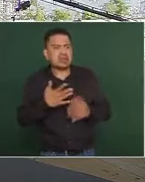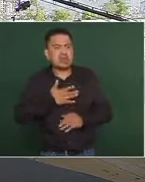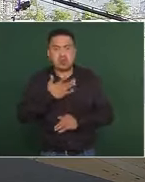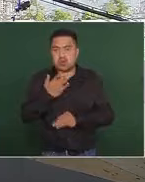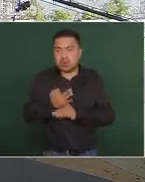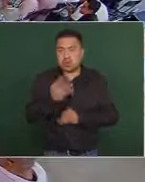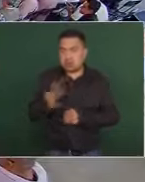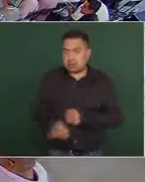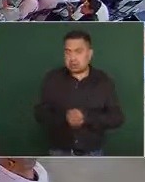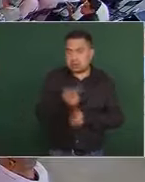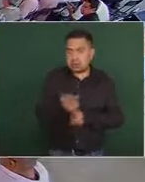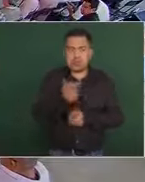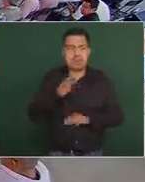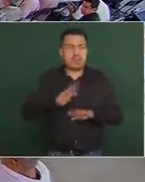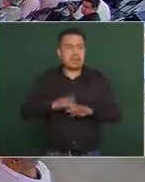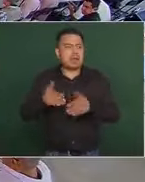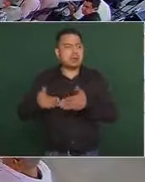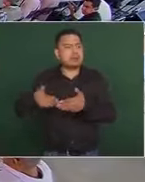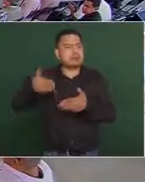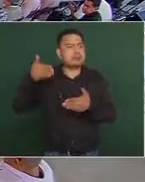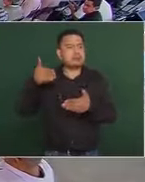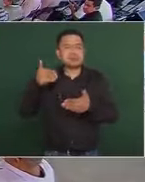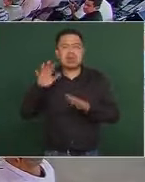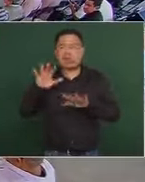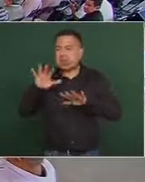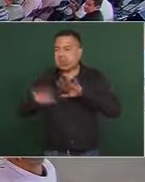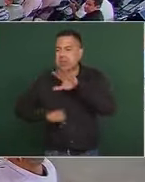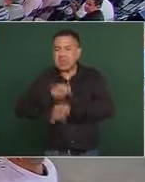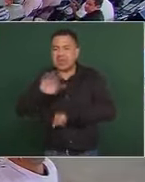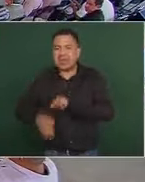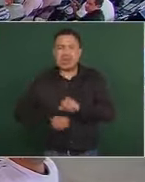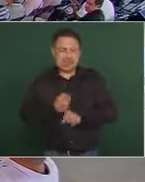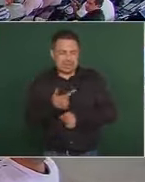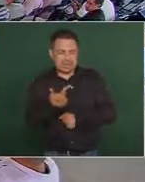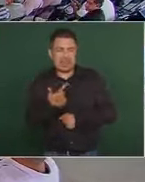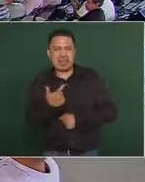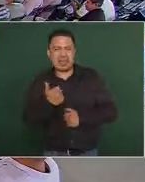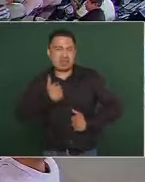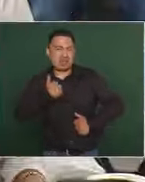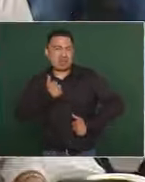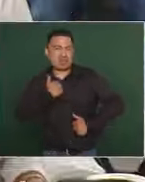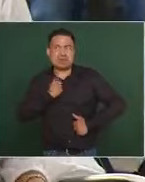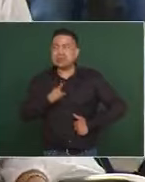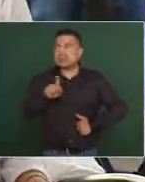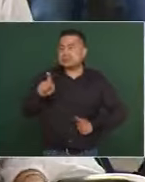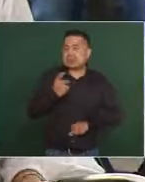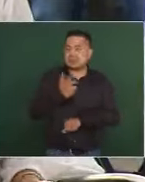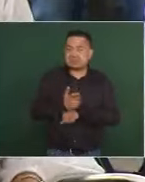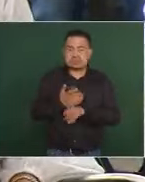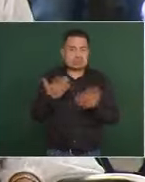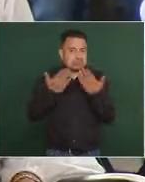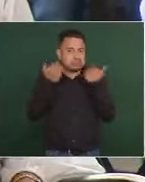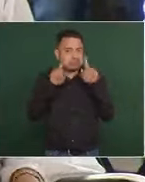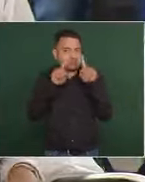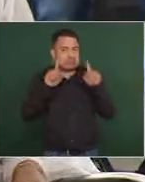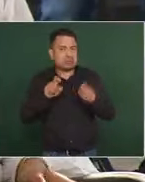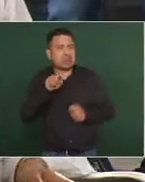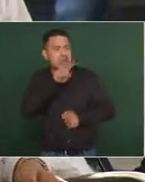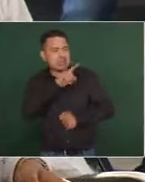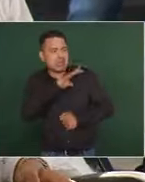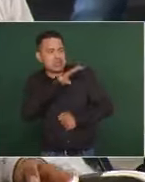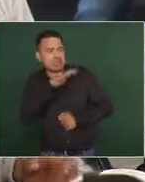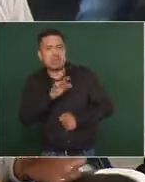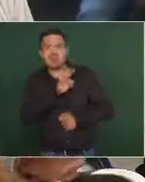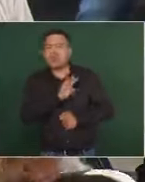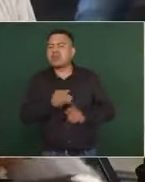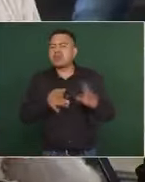preguntarle, hace tiempo se dijo que se han incautado aquí armas del ejército de Estados Unidos. No sé si el general nos pueda